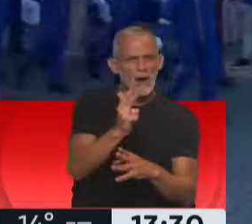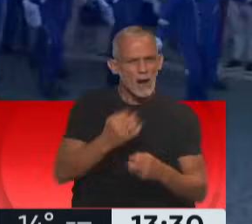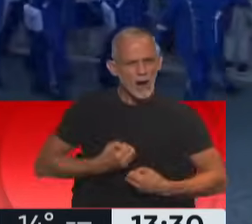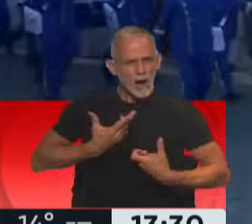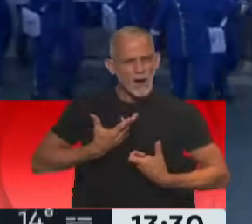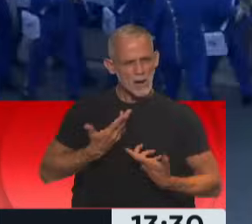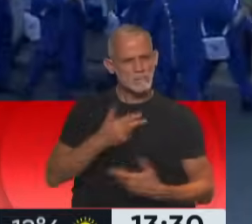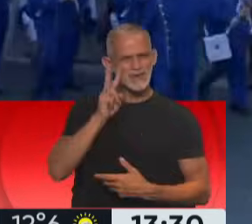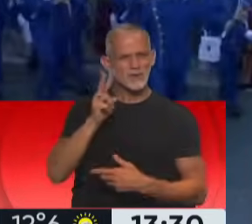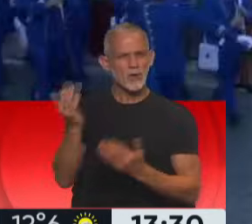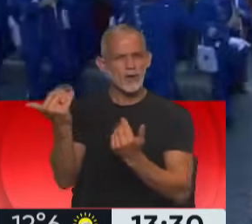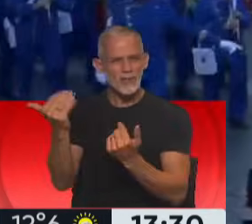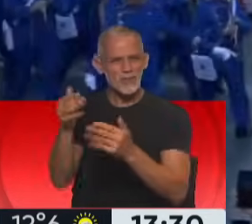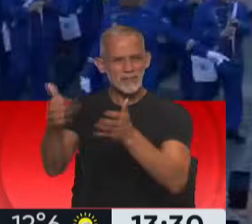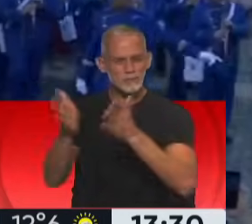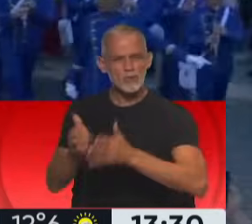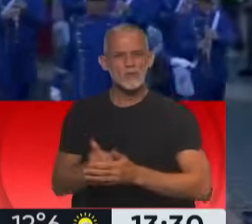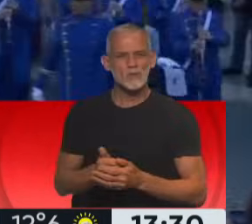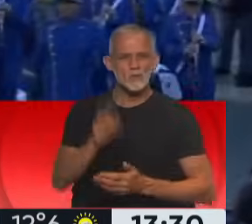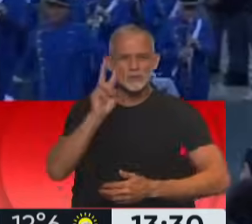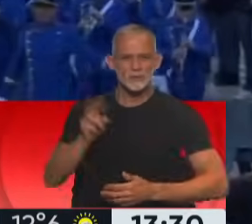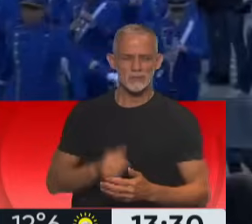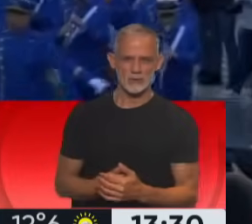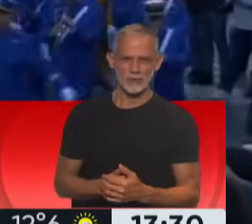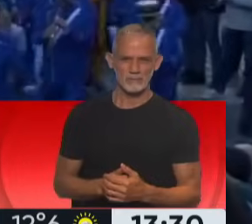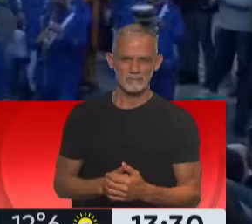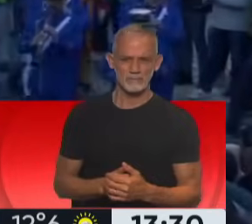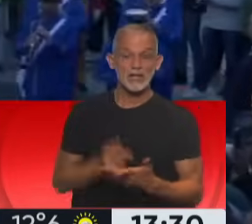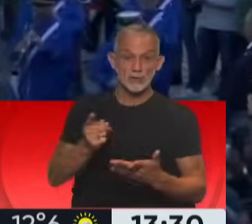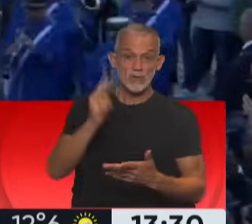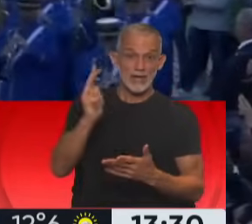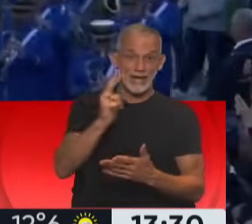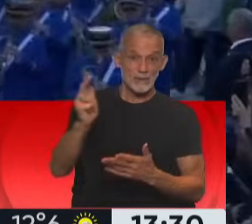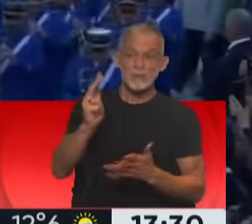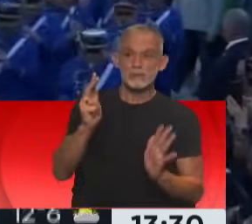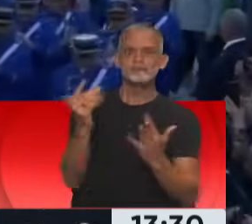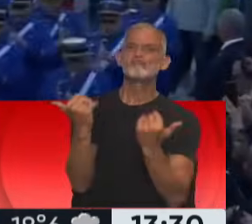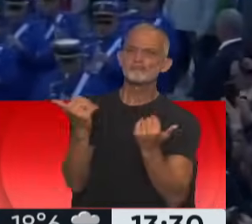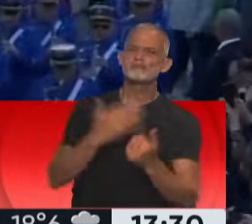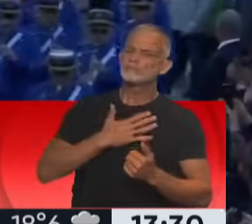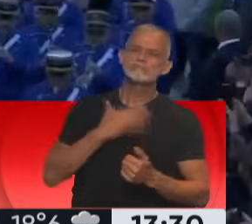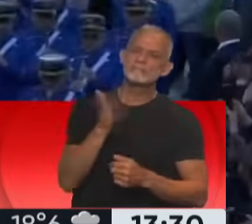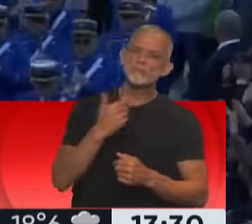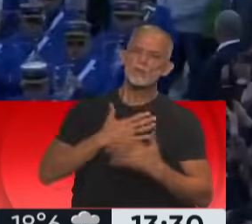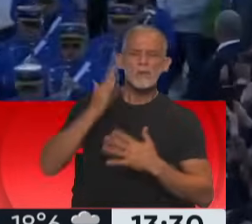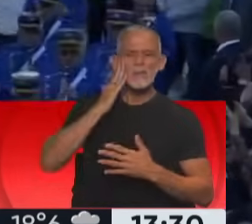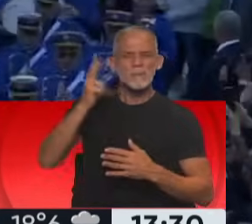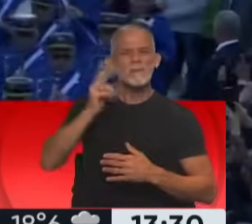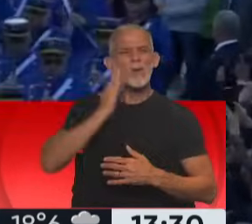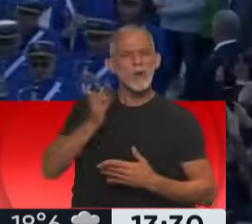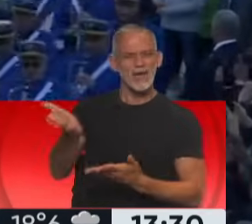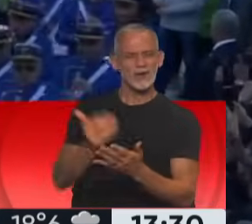Francisco se vio en su despedida. Como pocas veces un papa fue despedido, un papa querido, un papa bueno, un